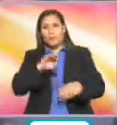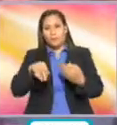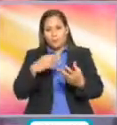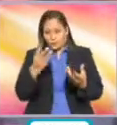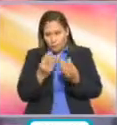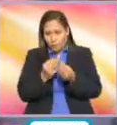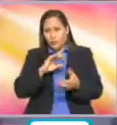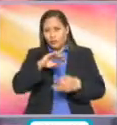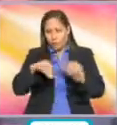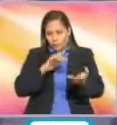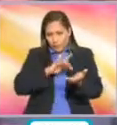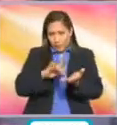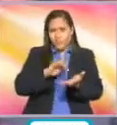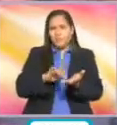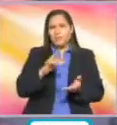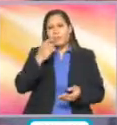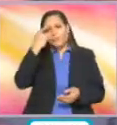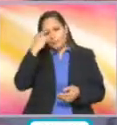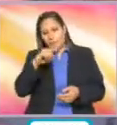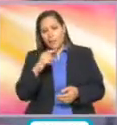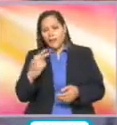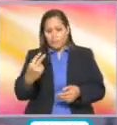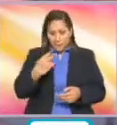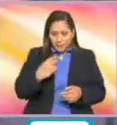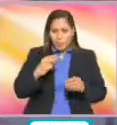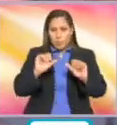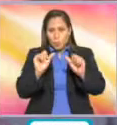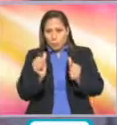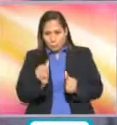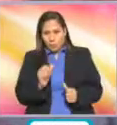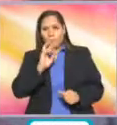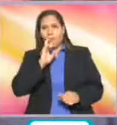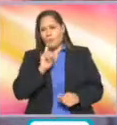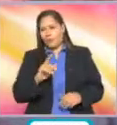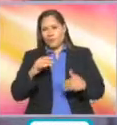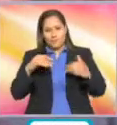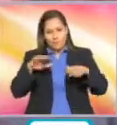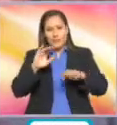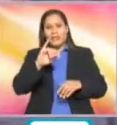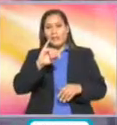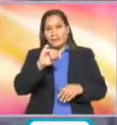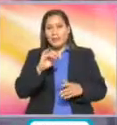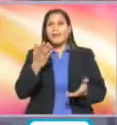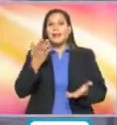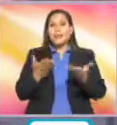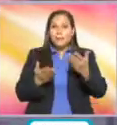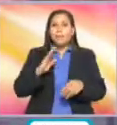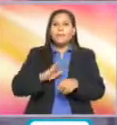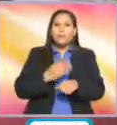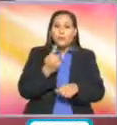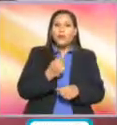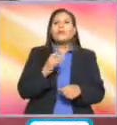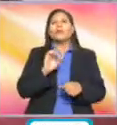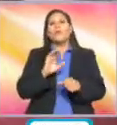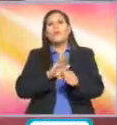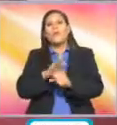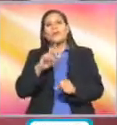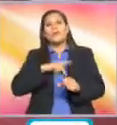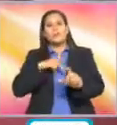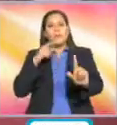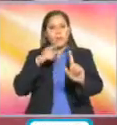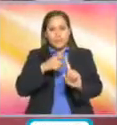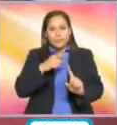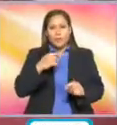nos apoyamos, Ajá. ¿no? Para verme mejor, etcétera. Entonces sí tiene, o sea, como depende por qué o cuál es mi objetivo que